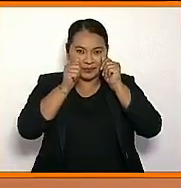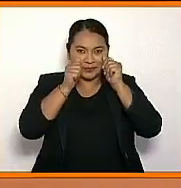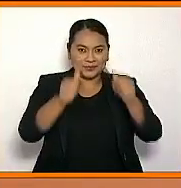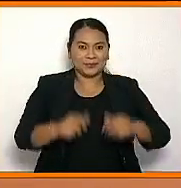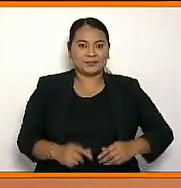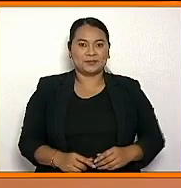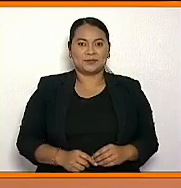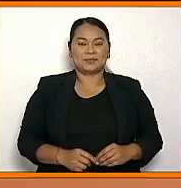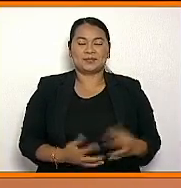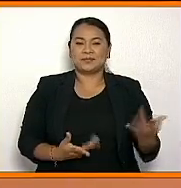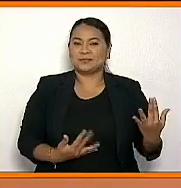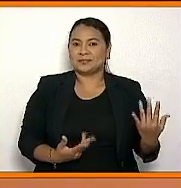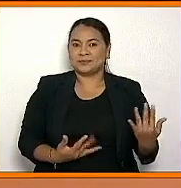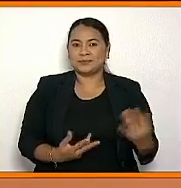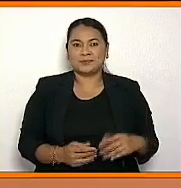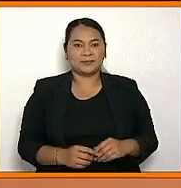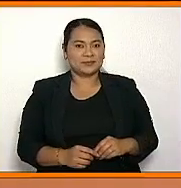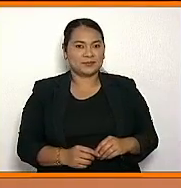Atentos.